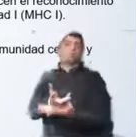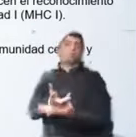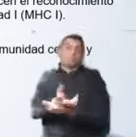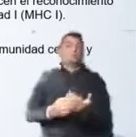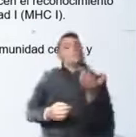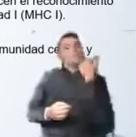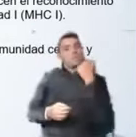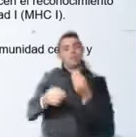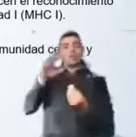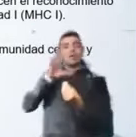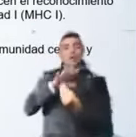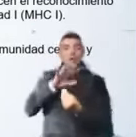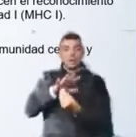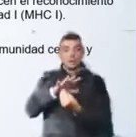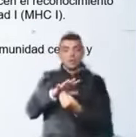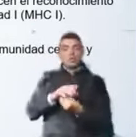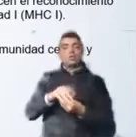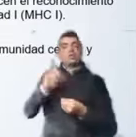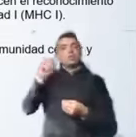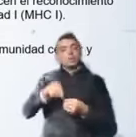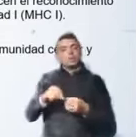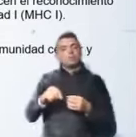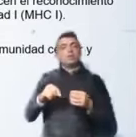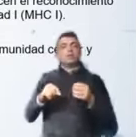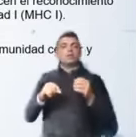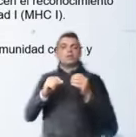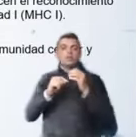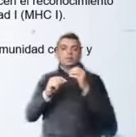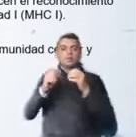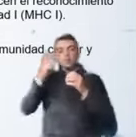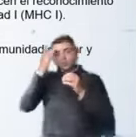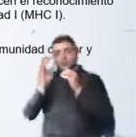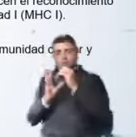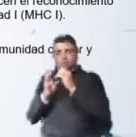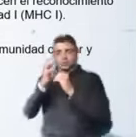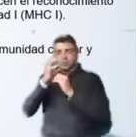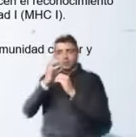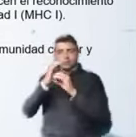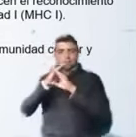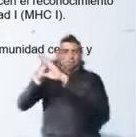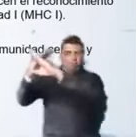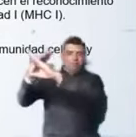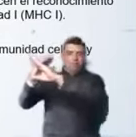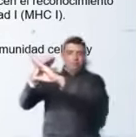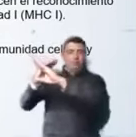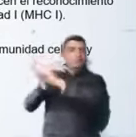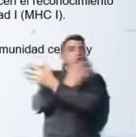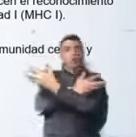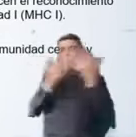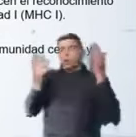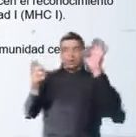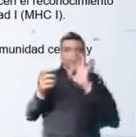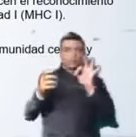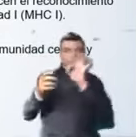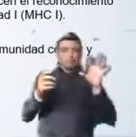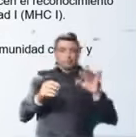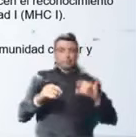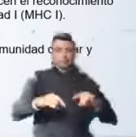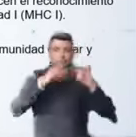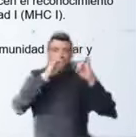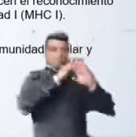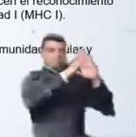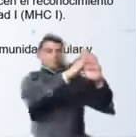y el Cordyceps sinensis para el COVID-19 y para cualquier infección viral, porque en este momento no